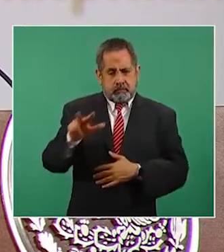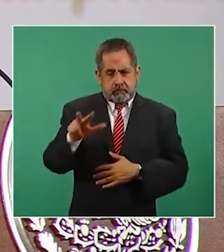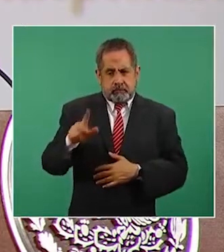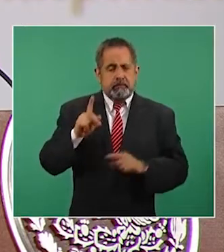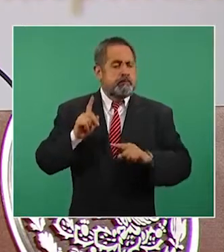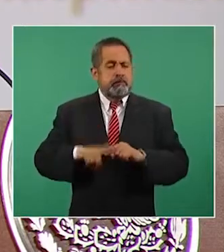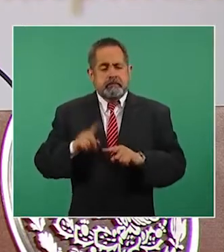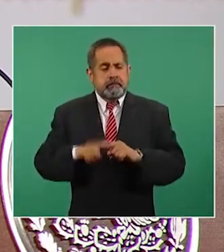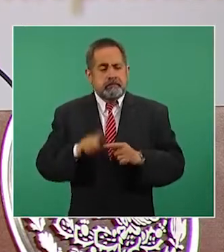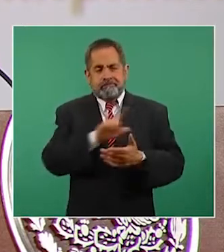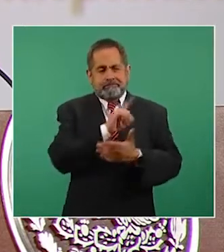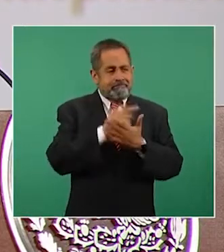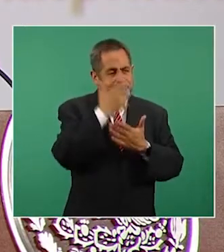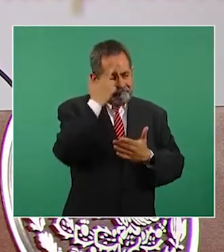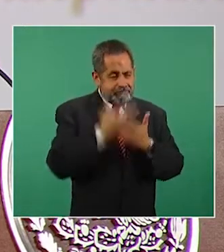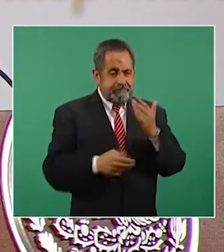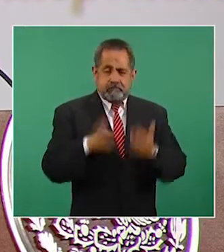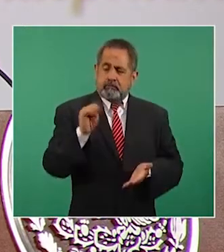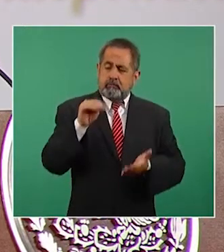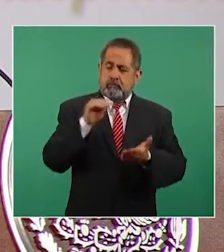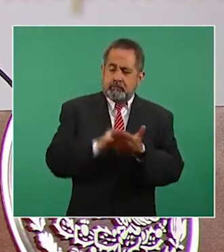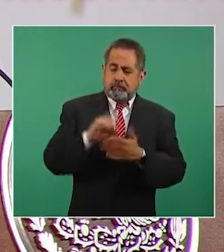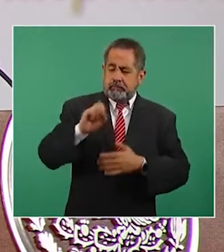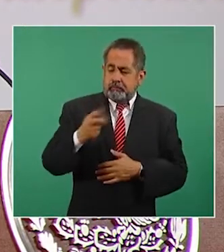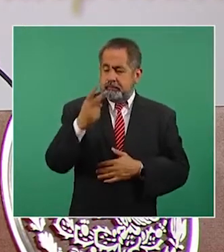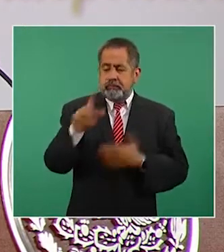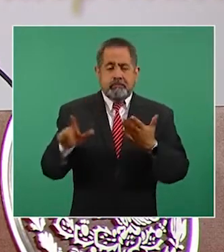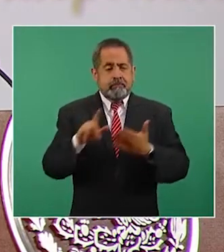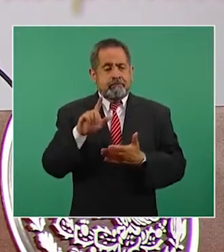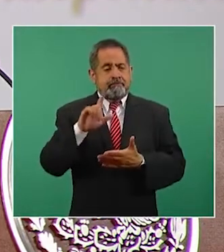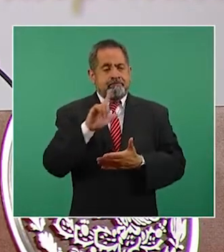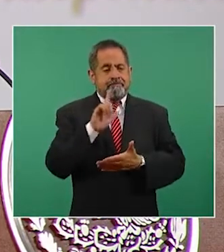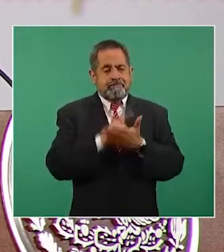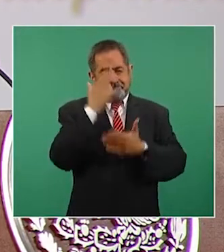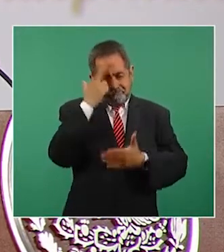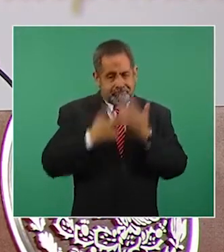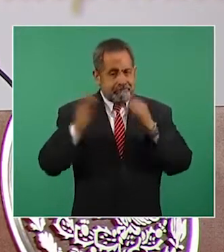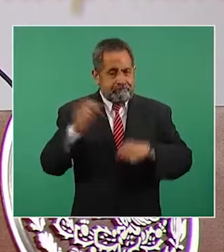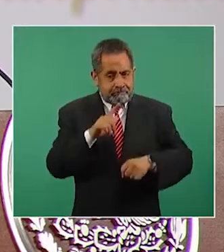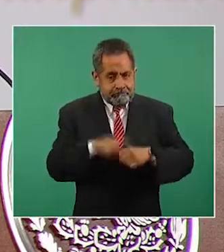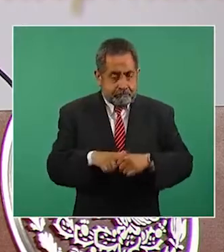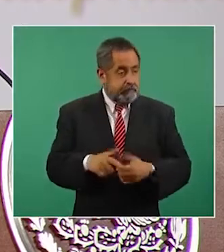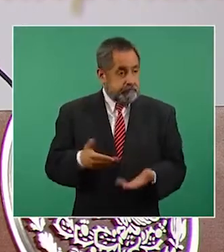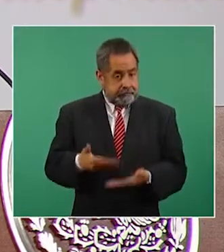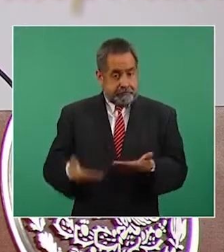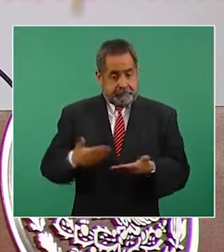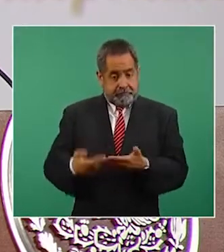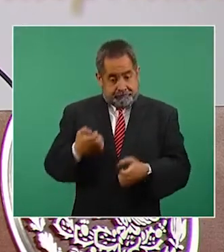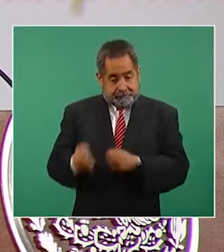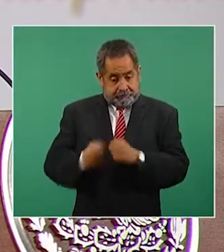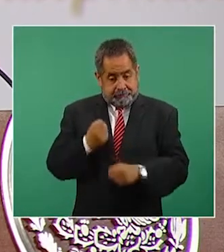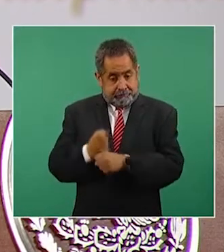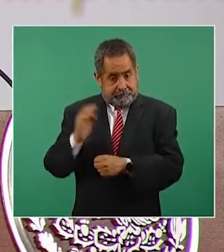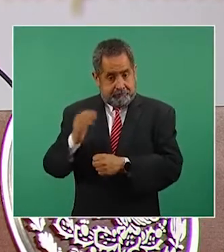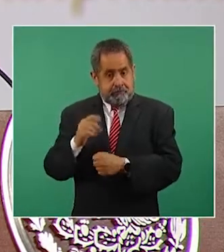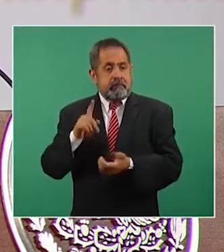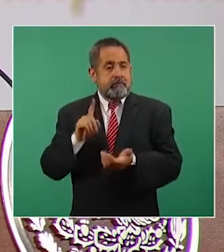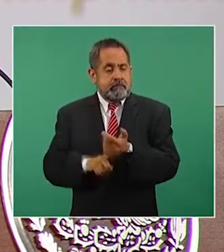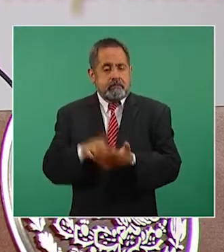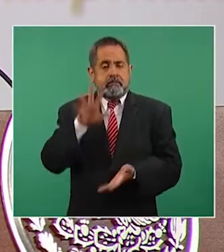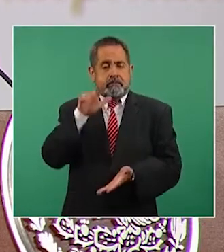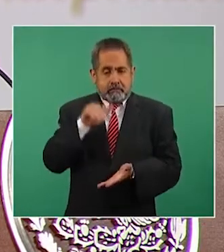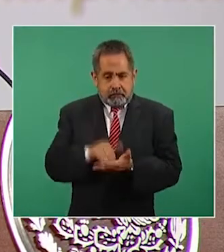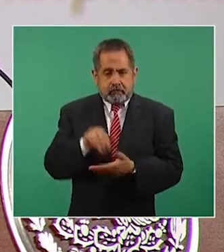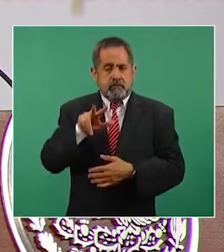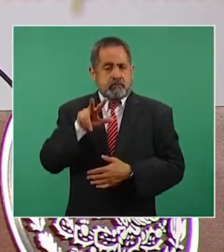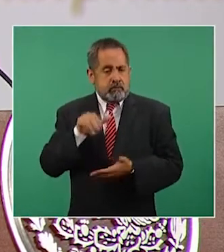se cometían 9.062 delitos federales. El mes de febrero de este año tuvimos 5